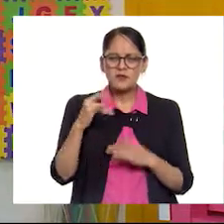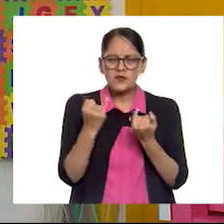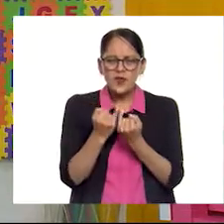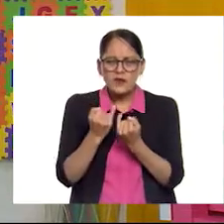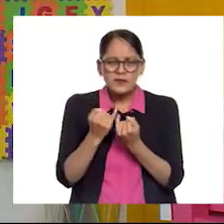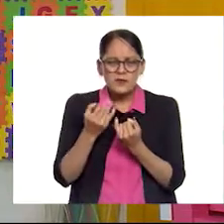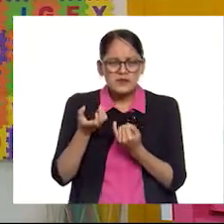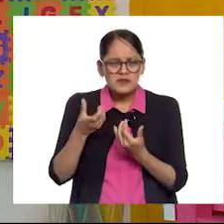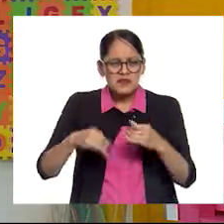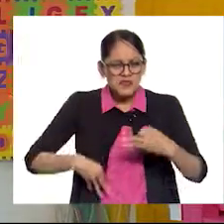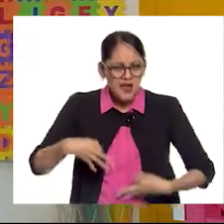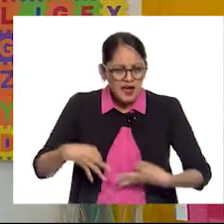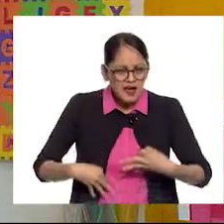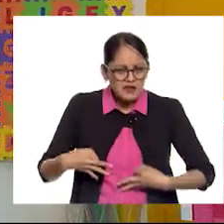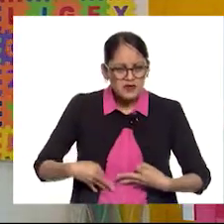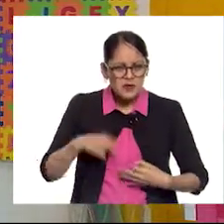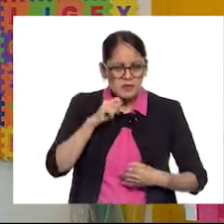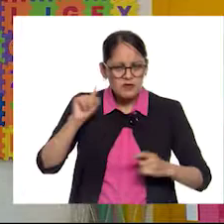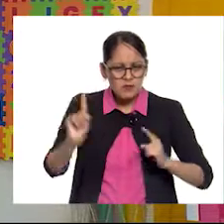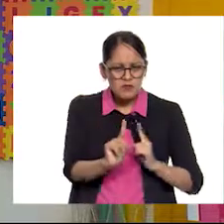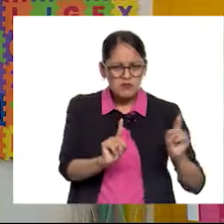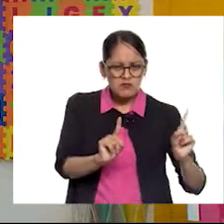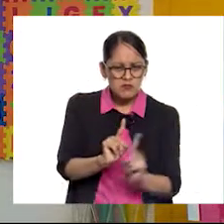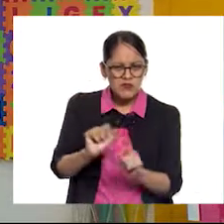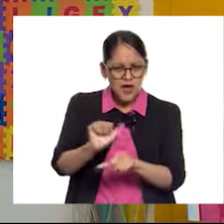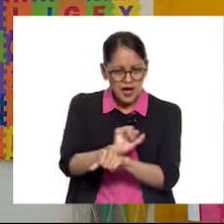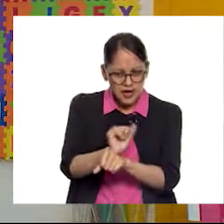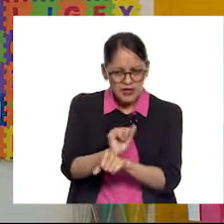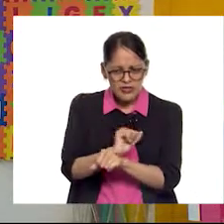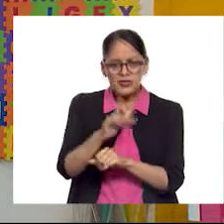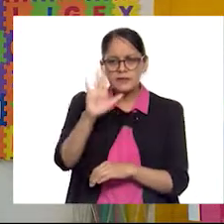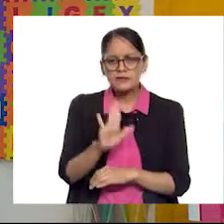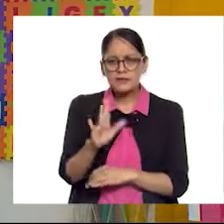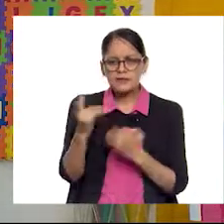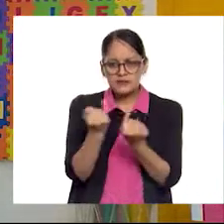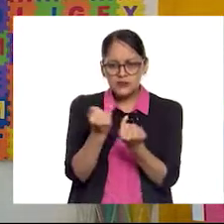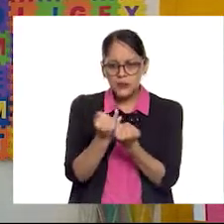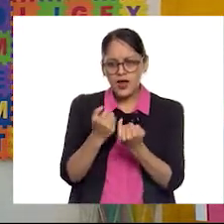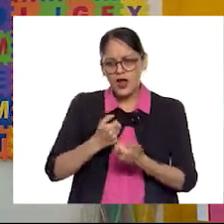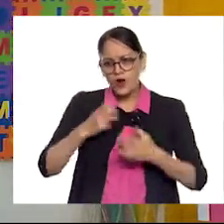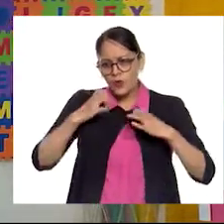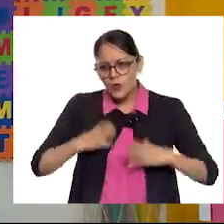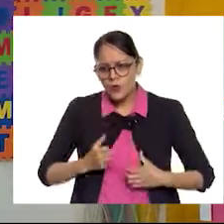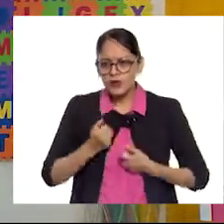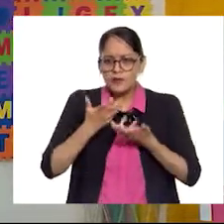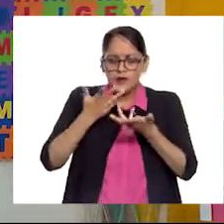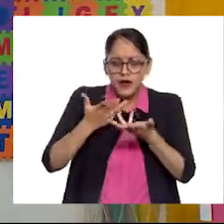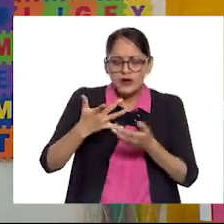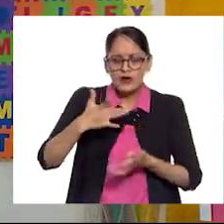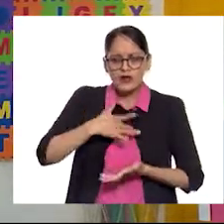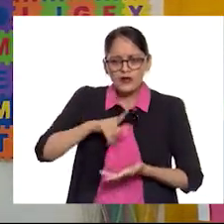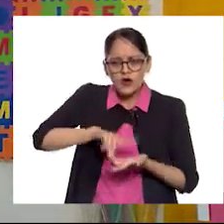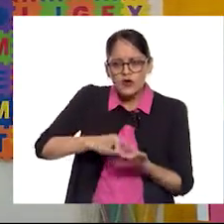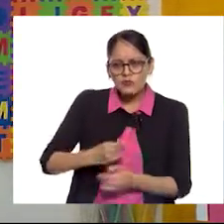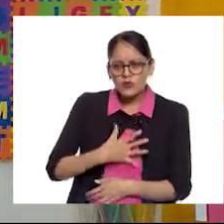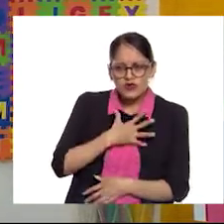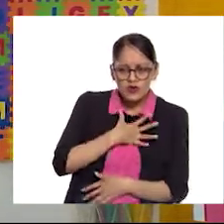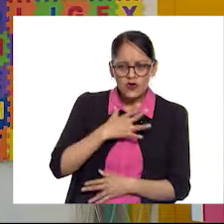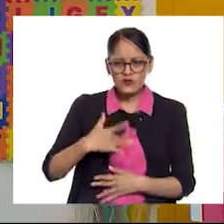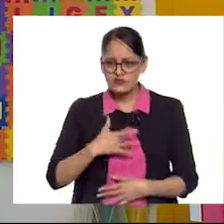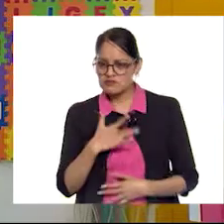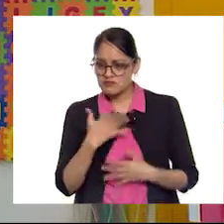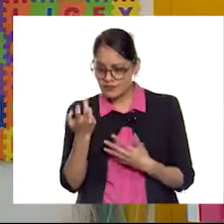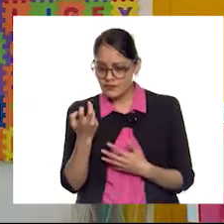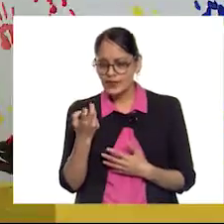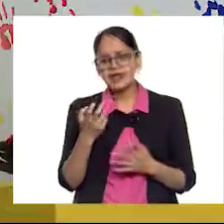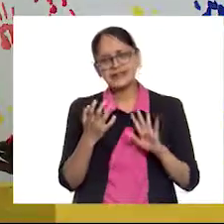una obra de teatro, como si actuáramos, porque usamos el cuerpo, pero lo expresamos, pero tenemos emociones y sentimientos y muchas cosas mezcladas.